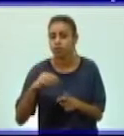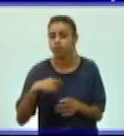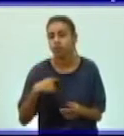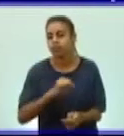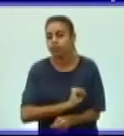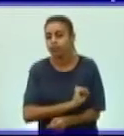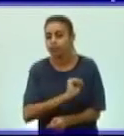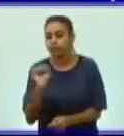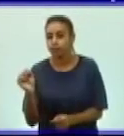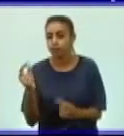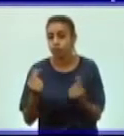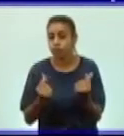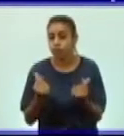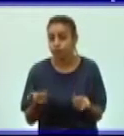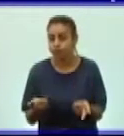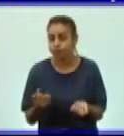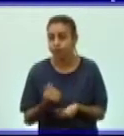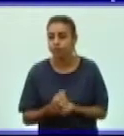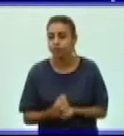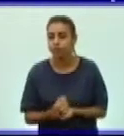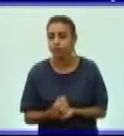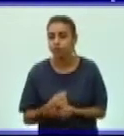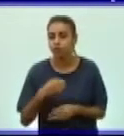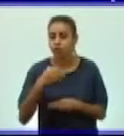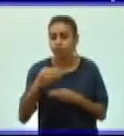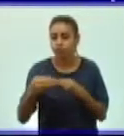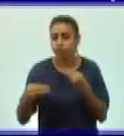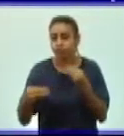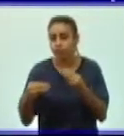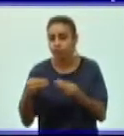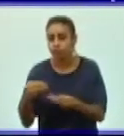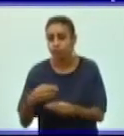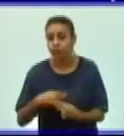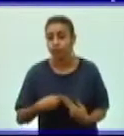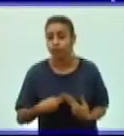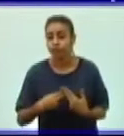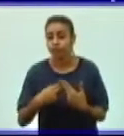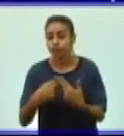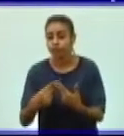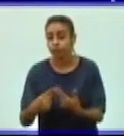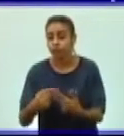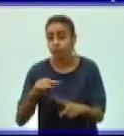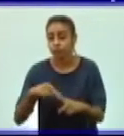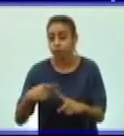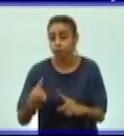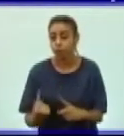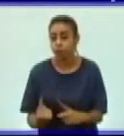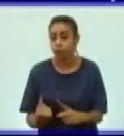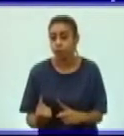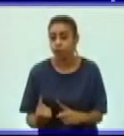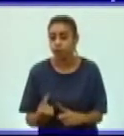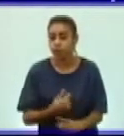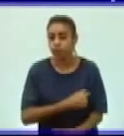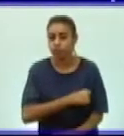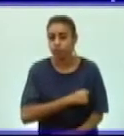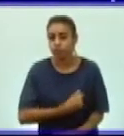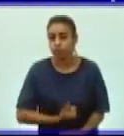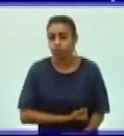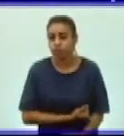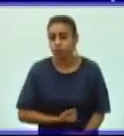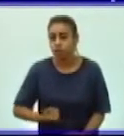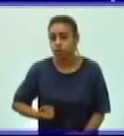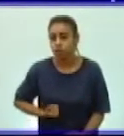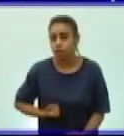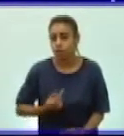ese proceso además fue una heroicidad a partir de que con su esfuerzo propio pudieron restablecer